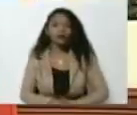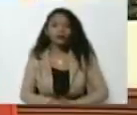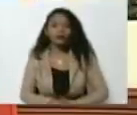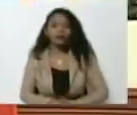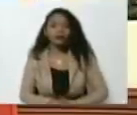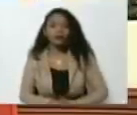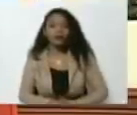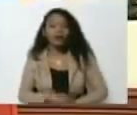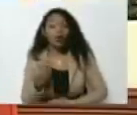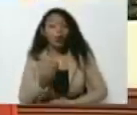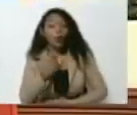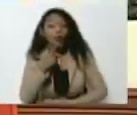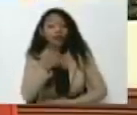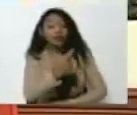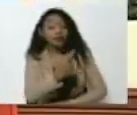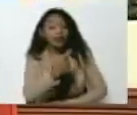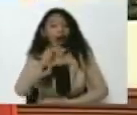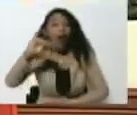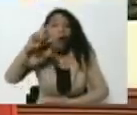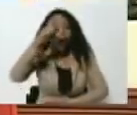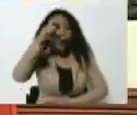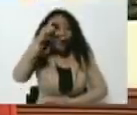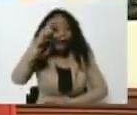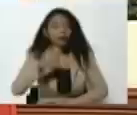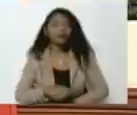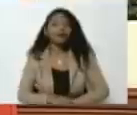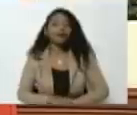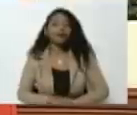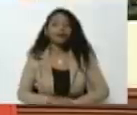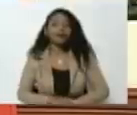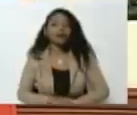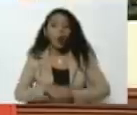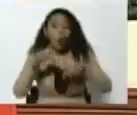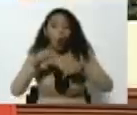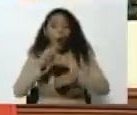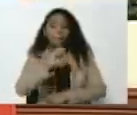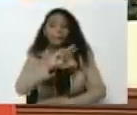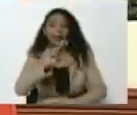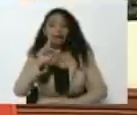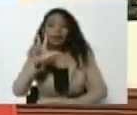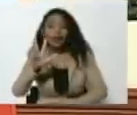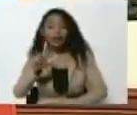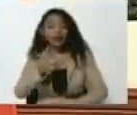Como decía Jorge Rodríguez, hoy es 23 de enero.